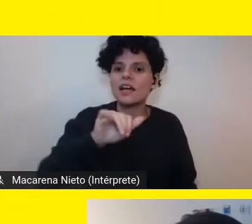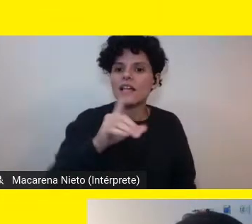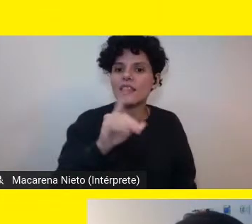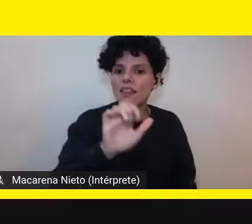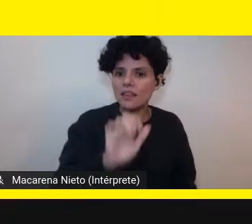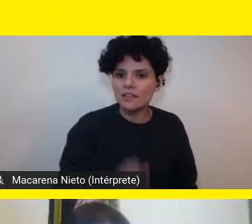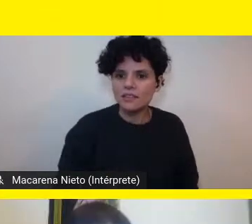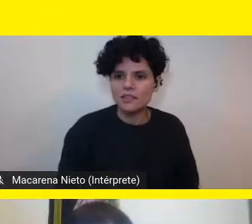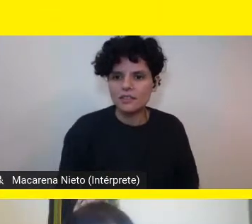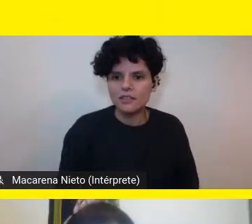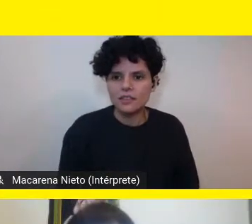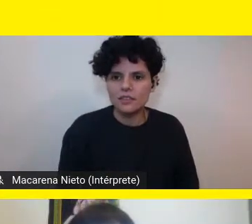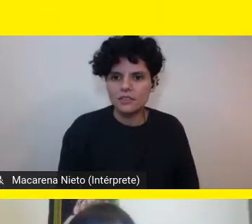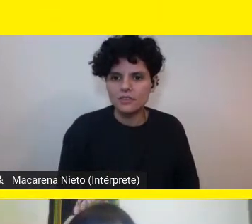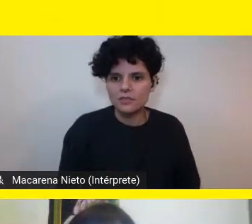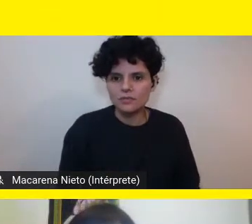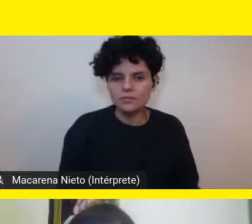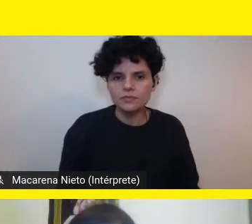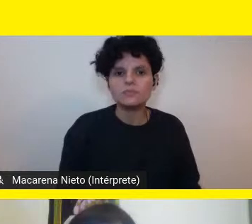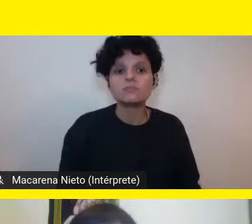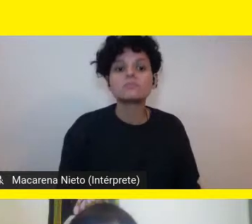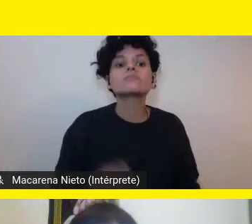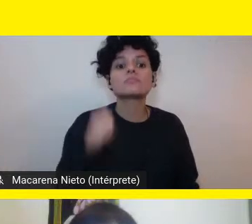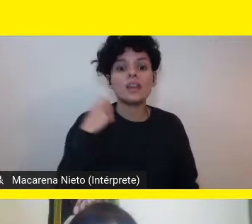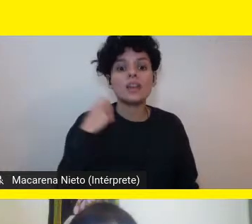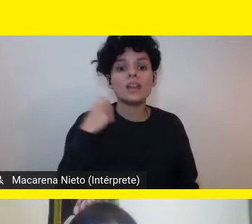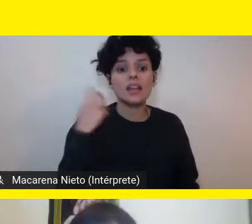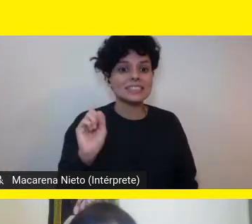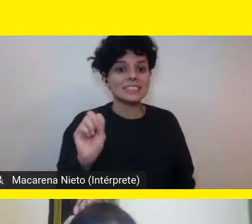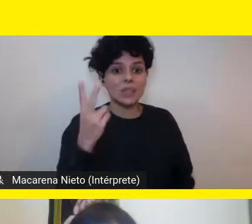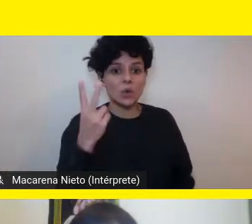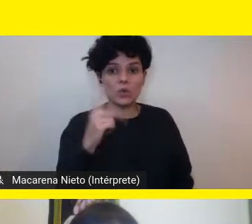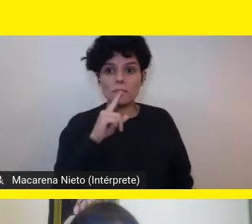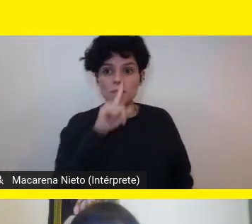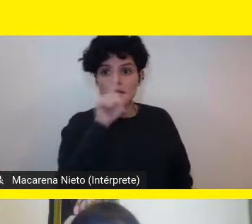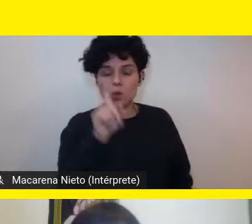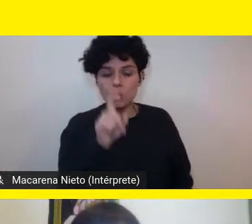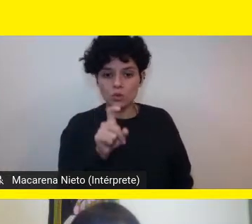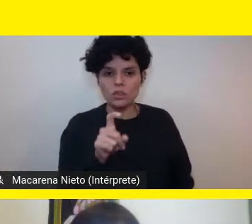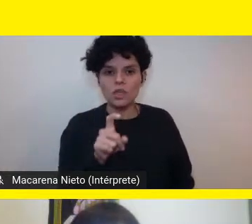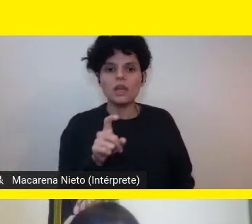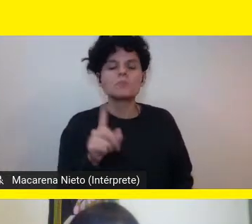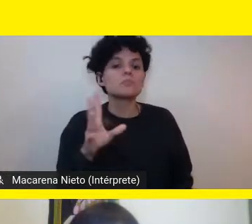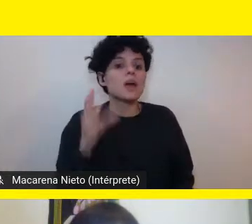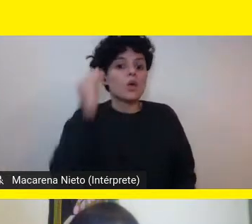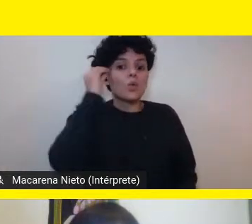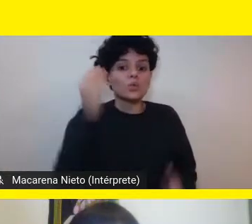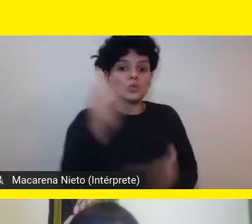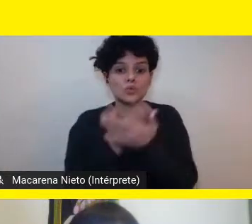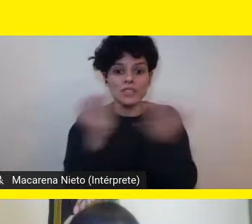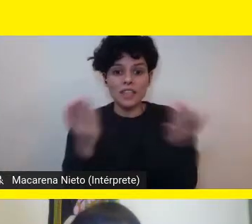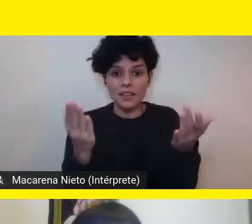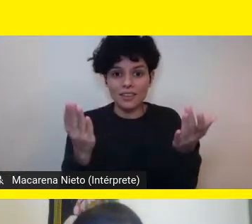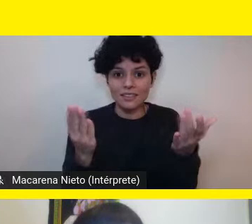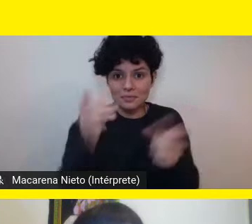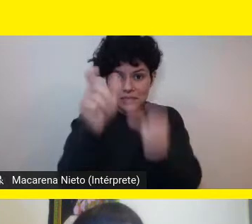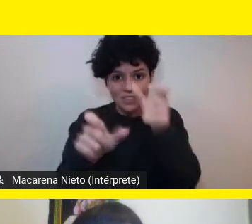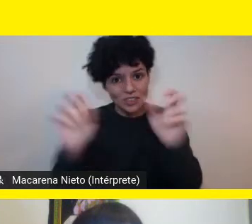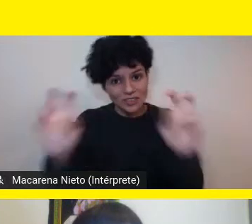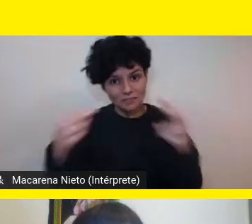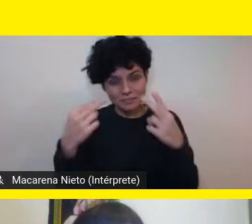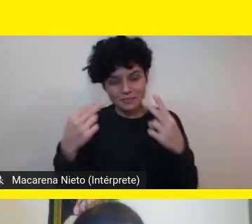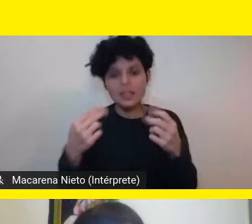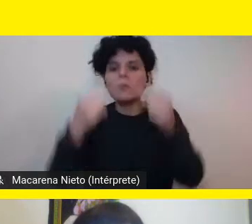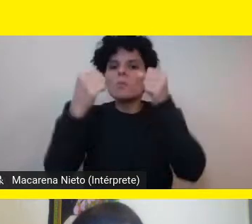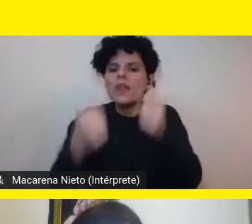Antes de ir a una segunda pregunta de este panel, les quiero recordar a quienes nos están mirando hoy día que pueden